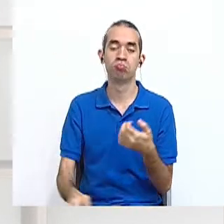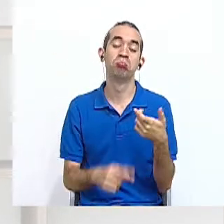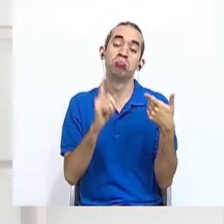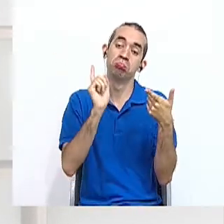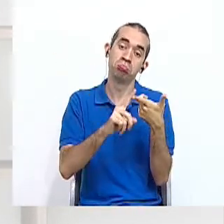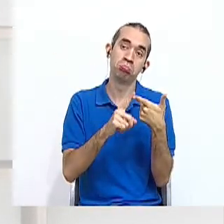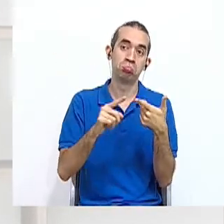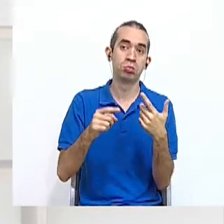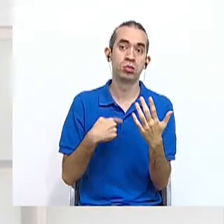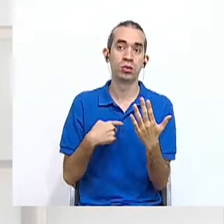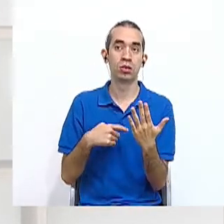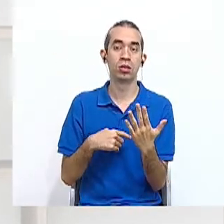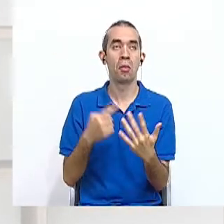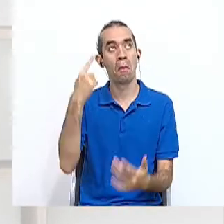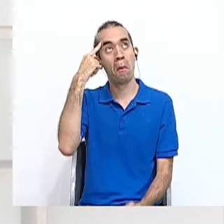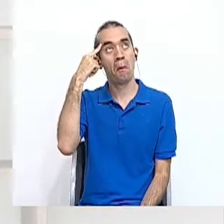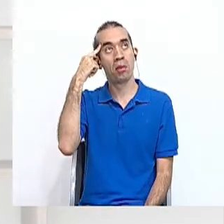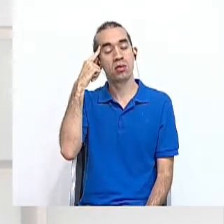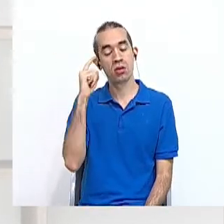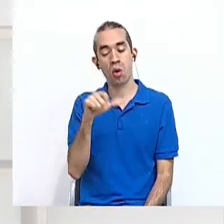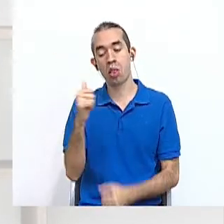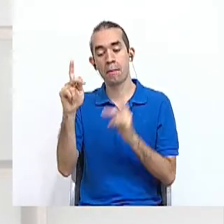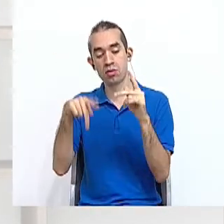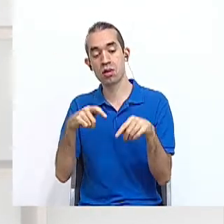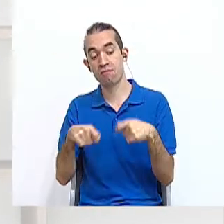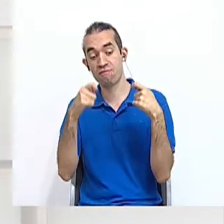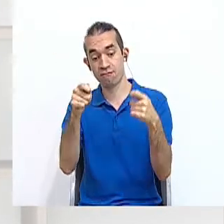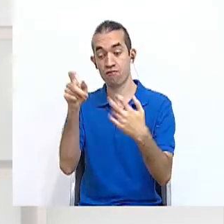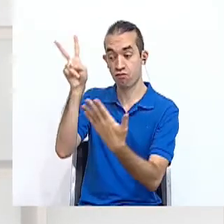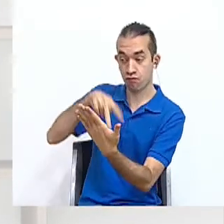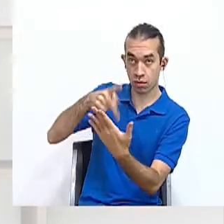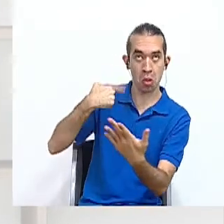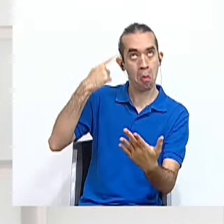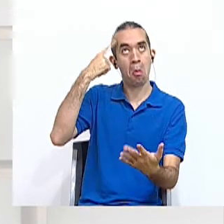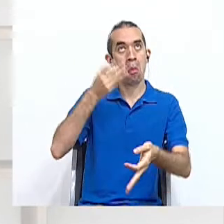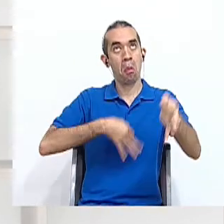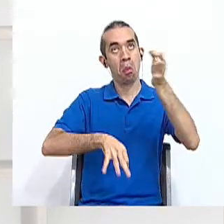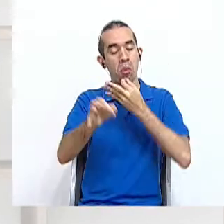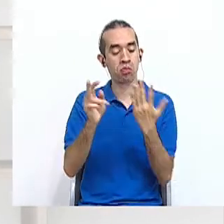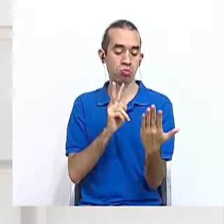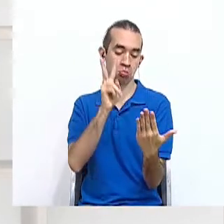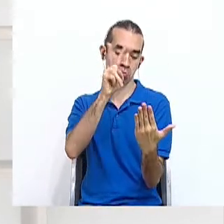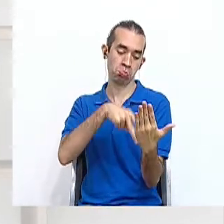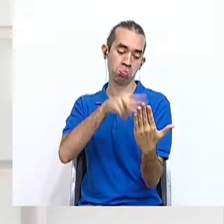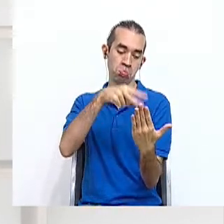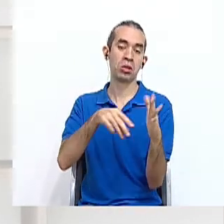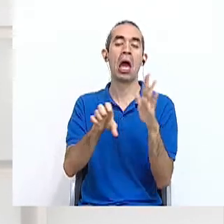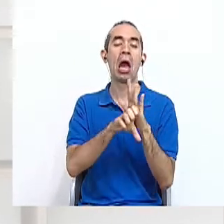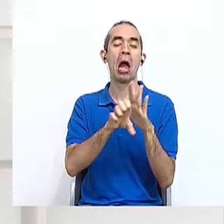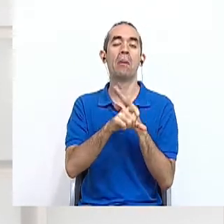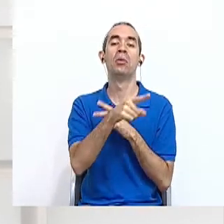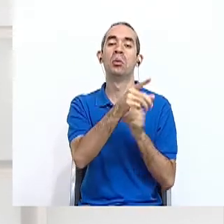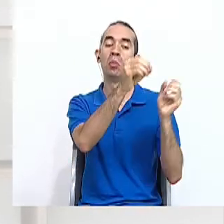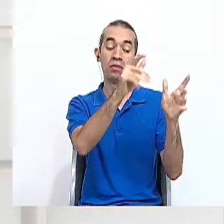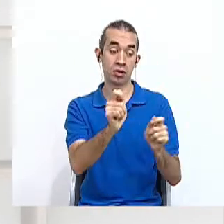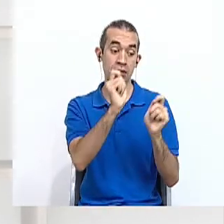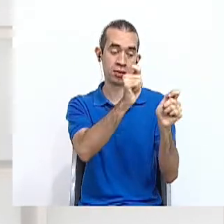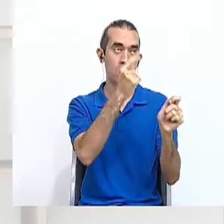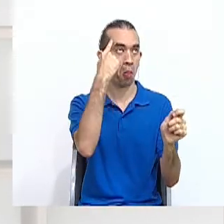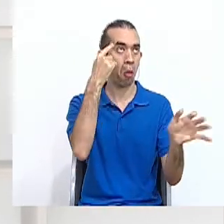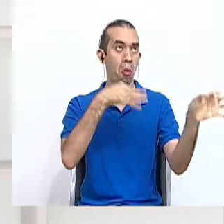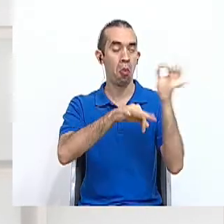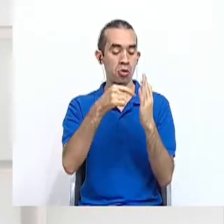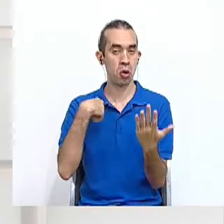hacerlo? Leyéndolo como si yo fuera el público meta. Es decir, si yo lo voy a escribir para mi profesor, lo voy a leer como si yo fuera el